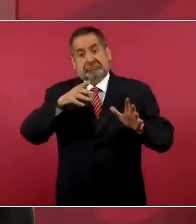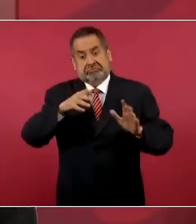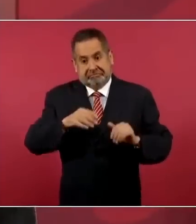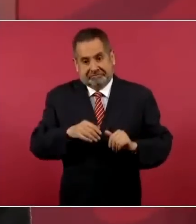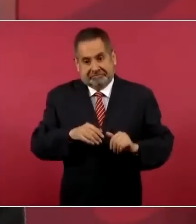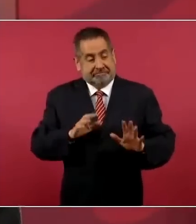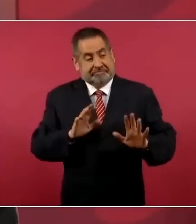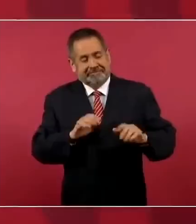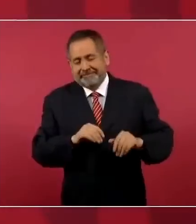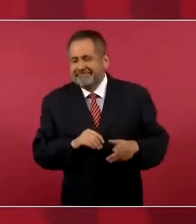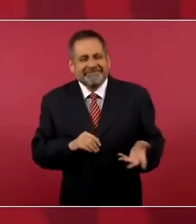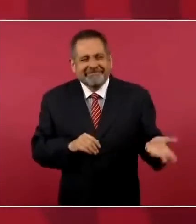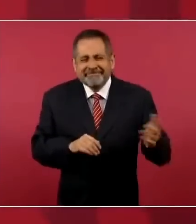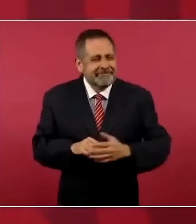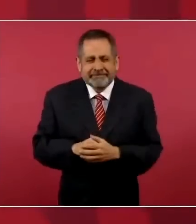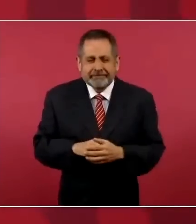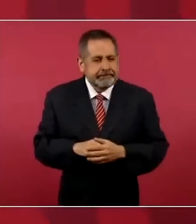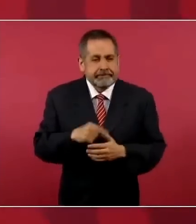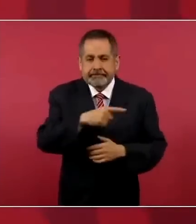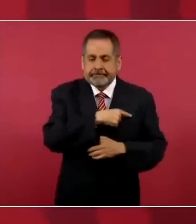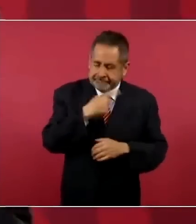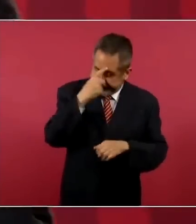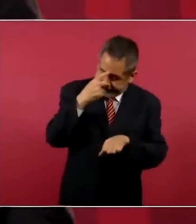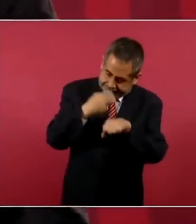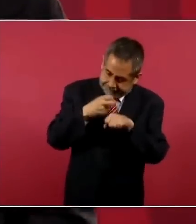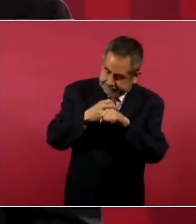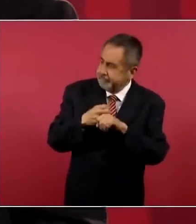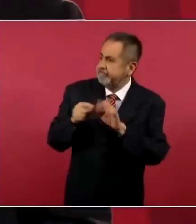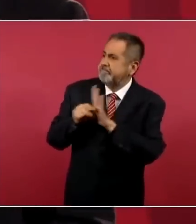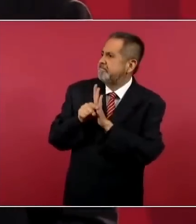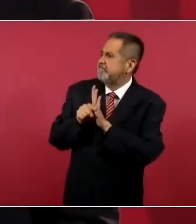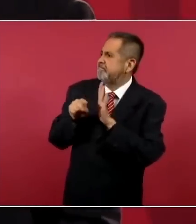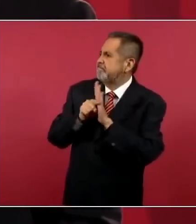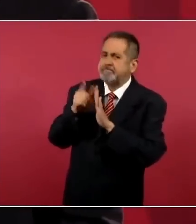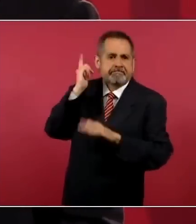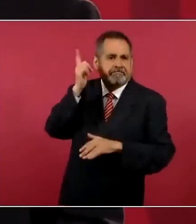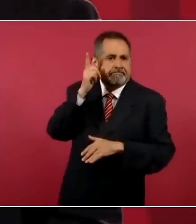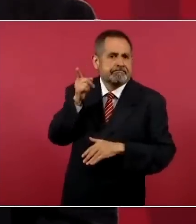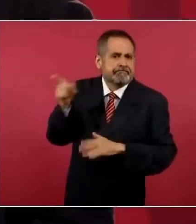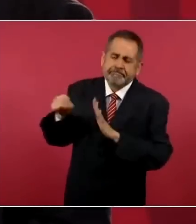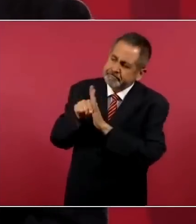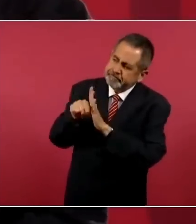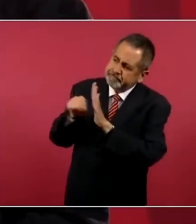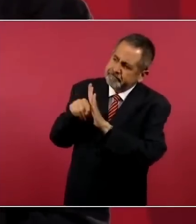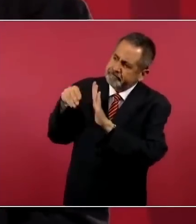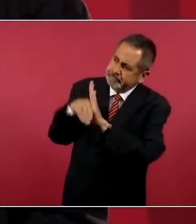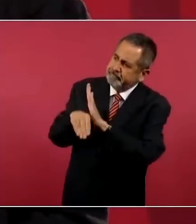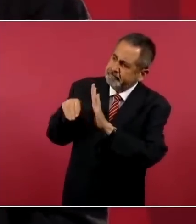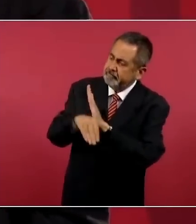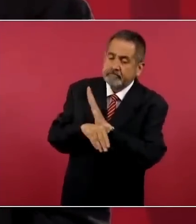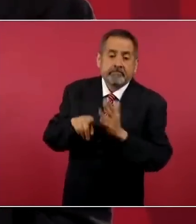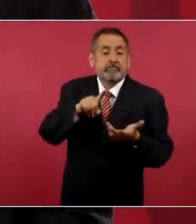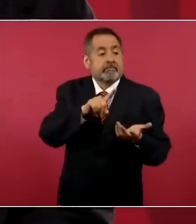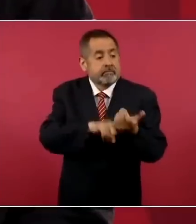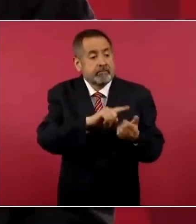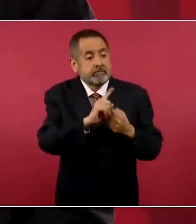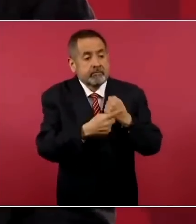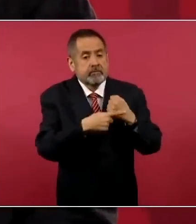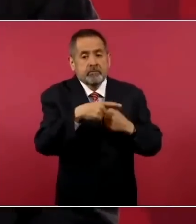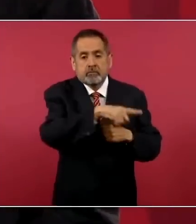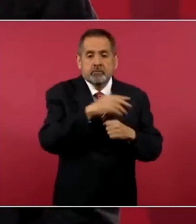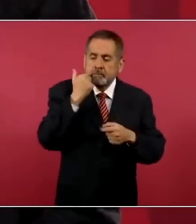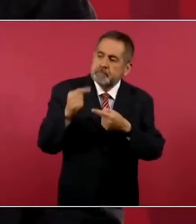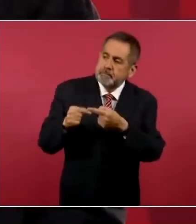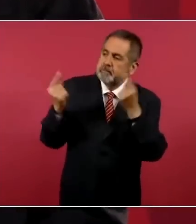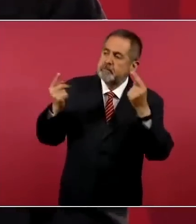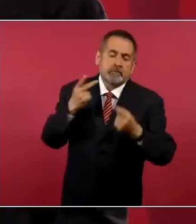nada, es un afán de que nos vaya mal, porque en el fondo hay una